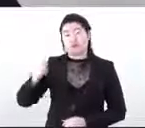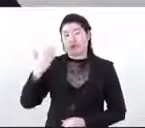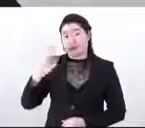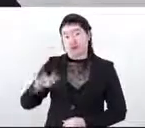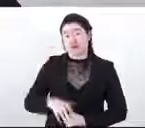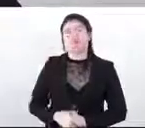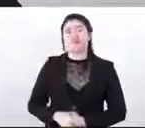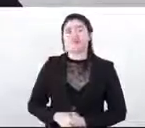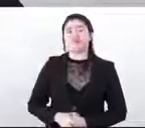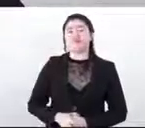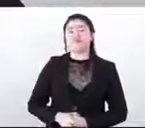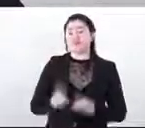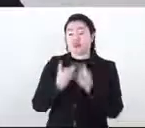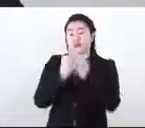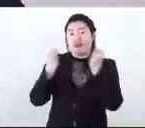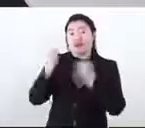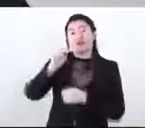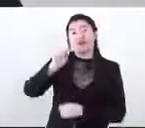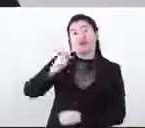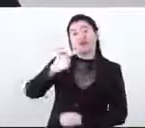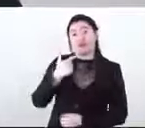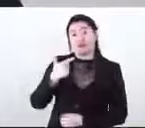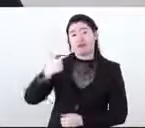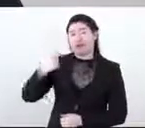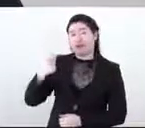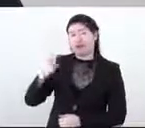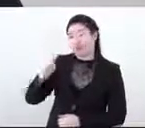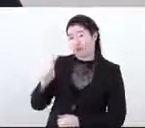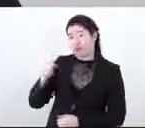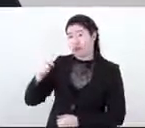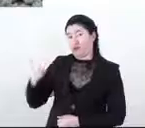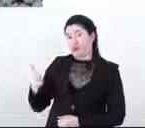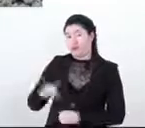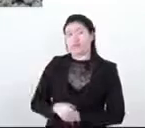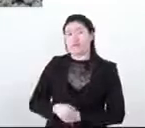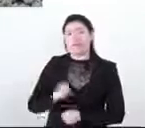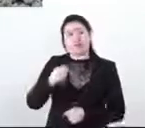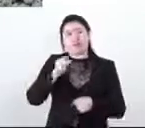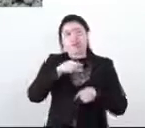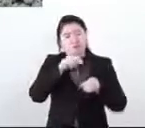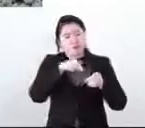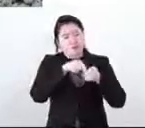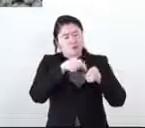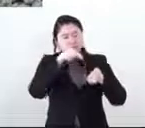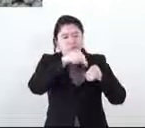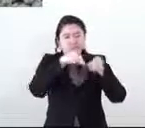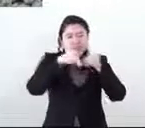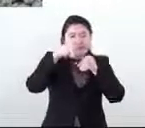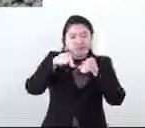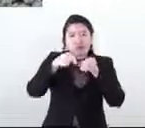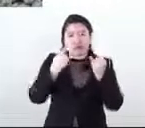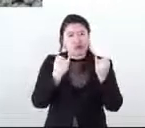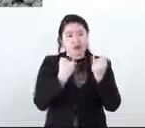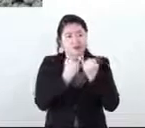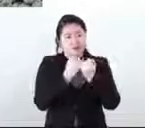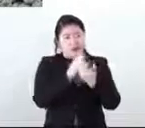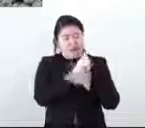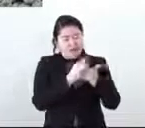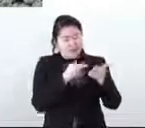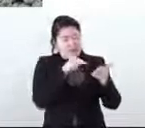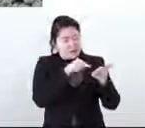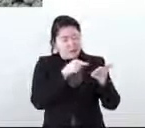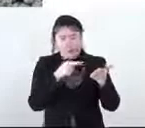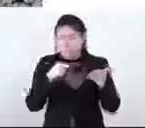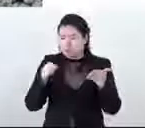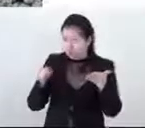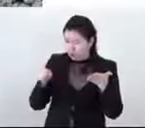4.1.10, traves T7, T1 y T6, evidencia que el número de pernos Nelson en la trave T1 no coincide con los indicados en los planos de